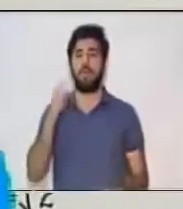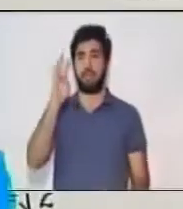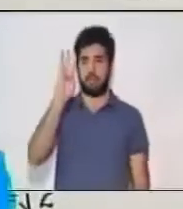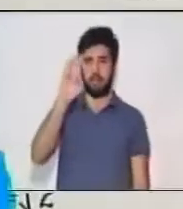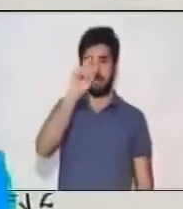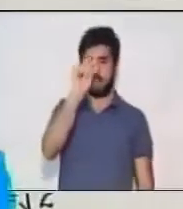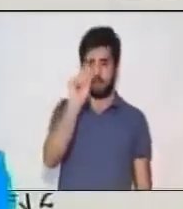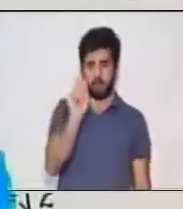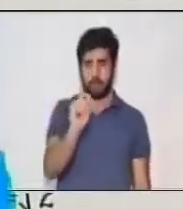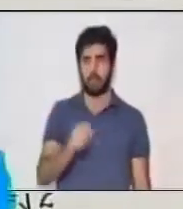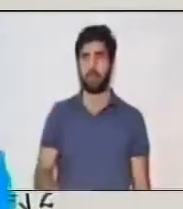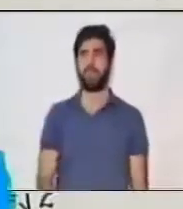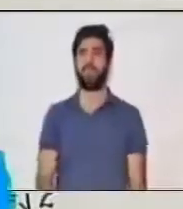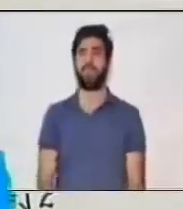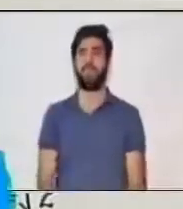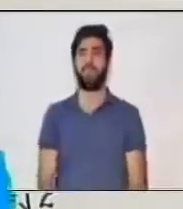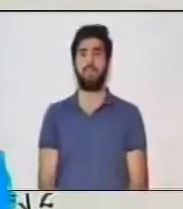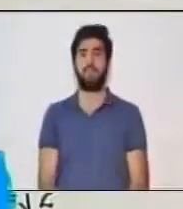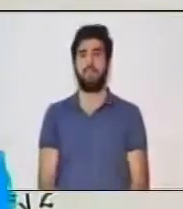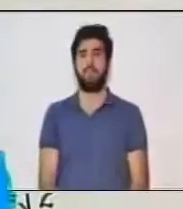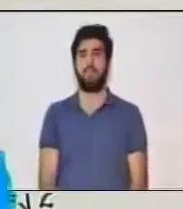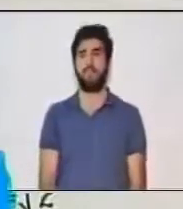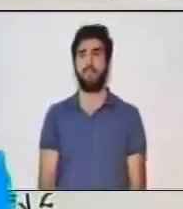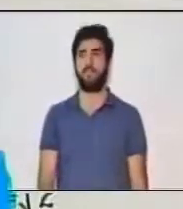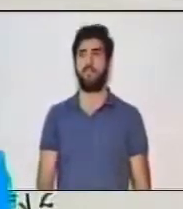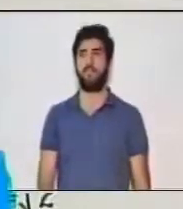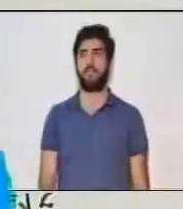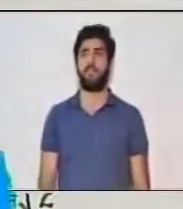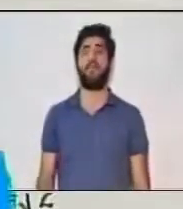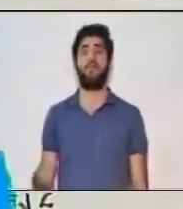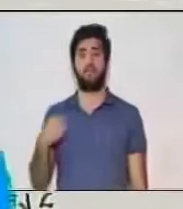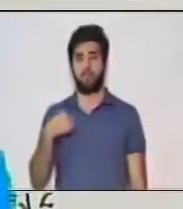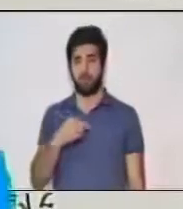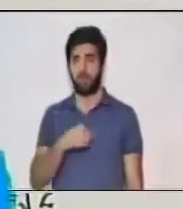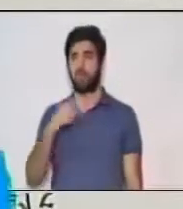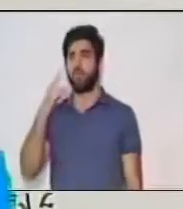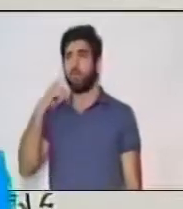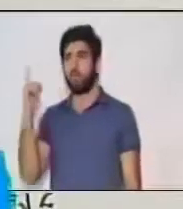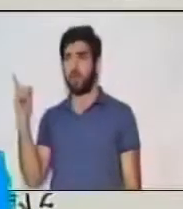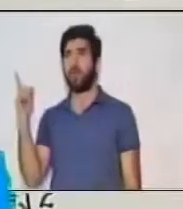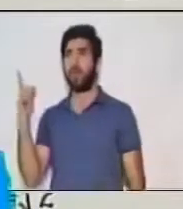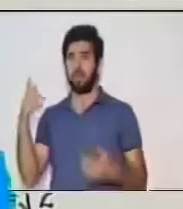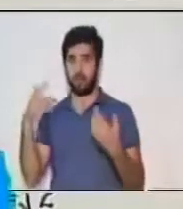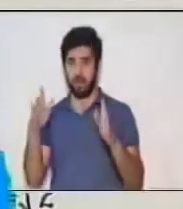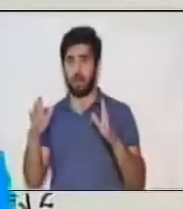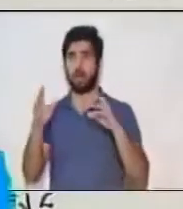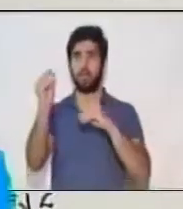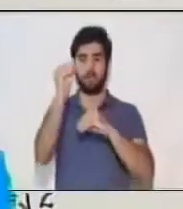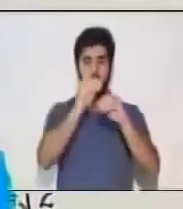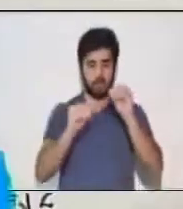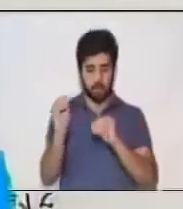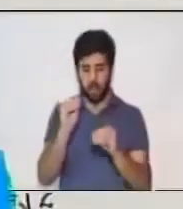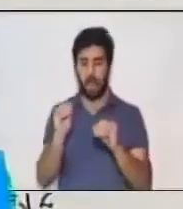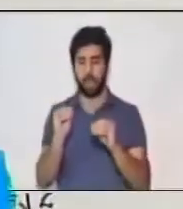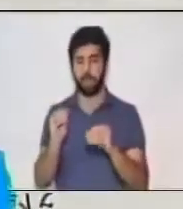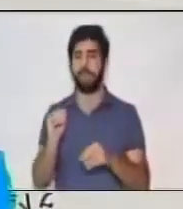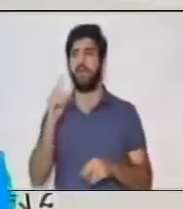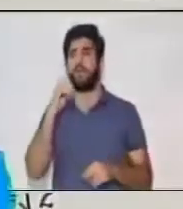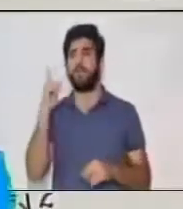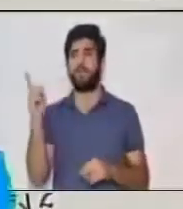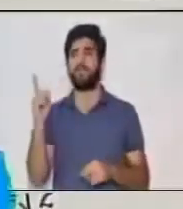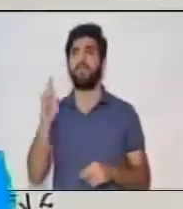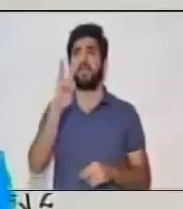Y recordemos, vamos a multiplicar acá, pero al ingresar los resultados cambiamos de signo. Entonces